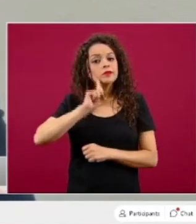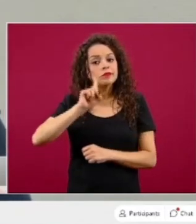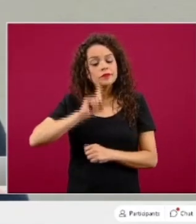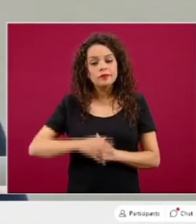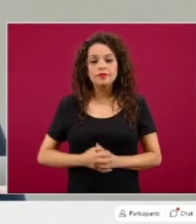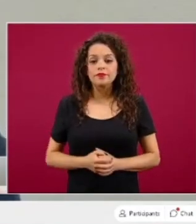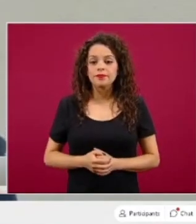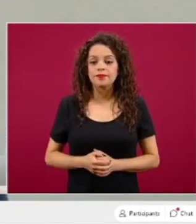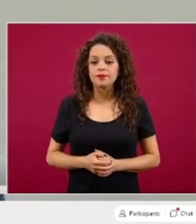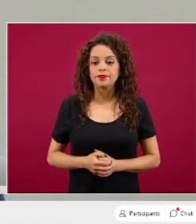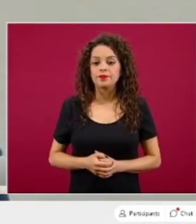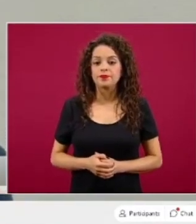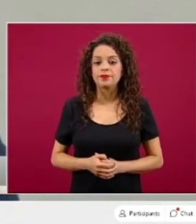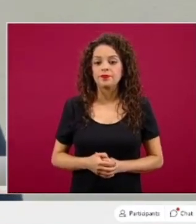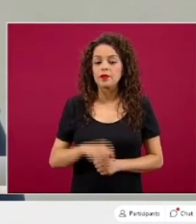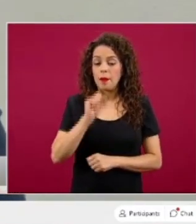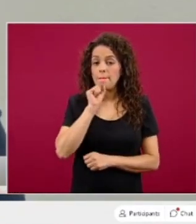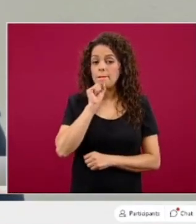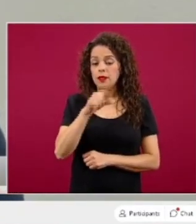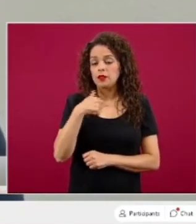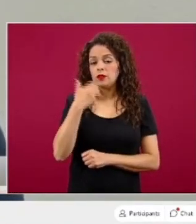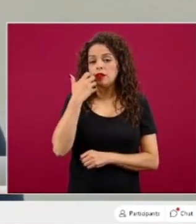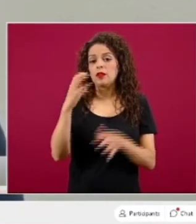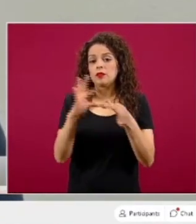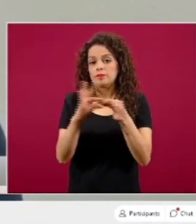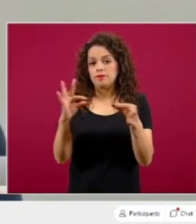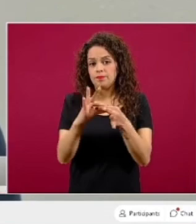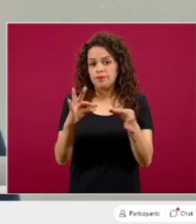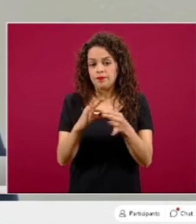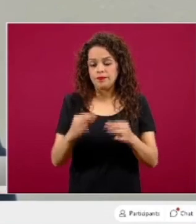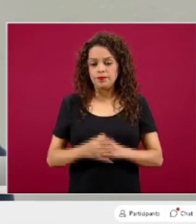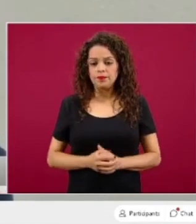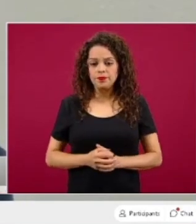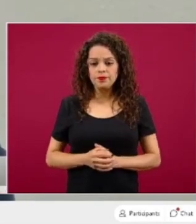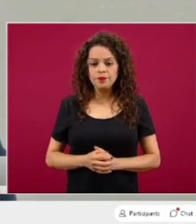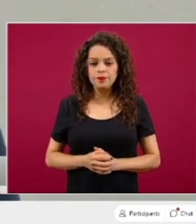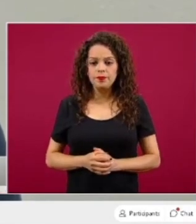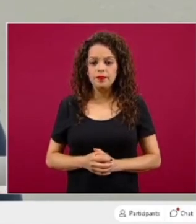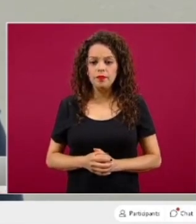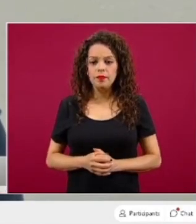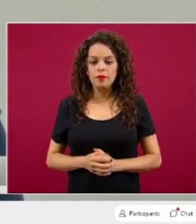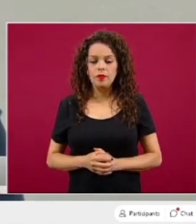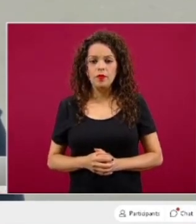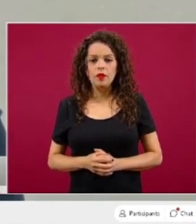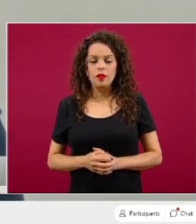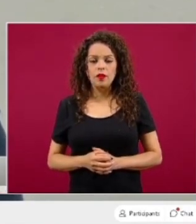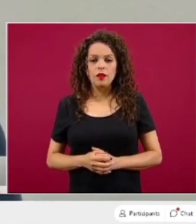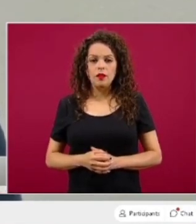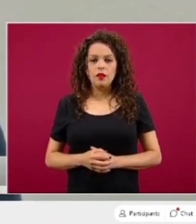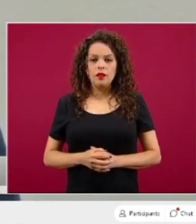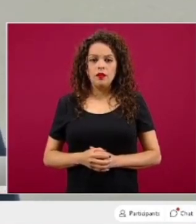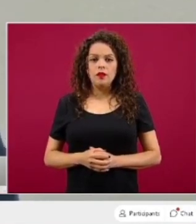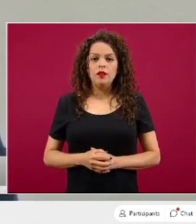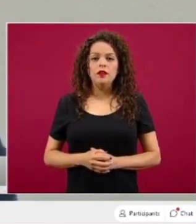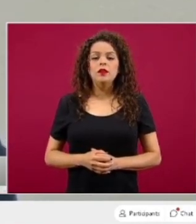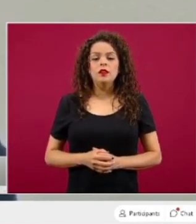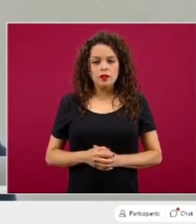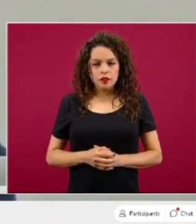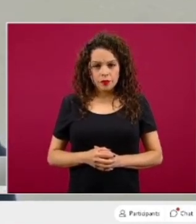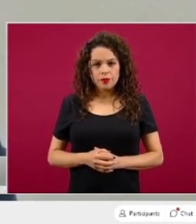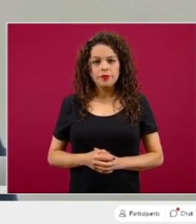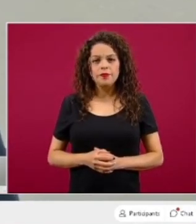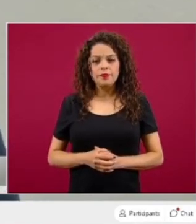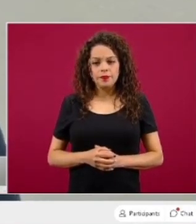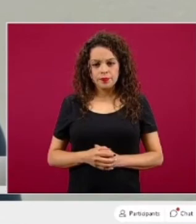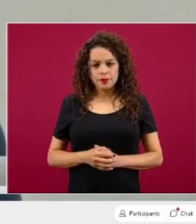quisiera señalar también que nos encontramos en un momento en donde es central en la